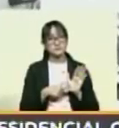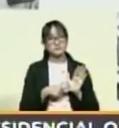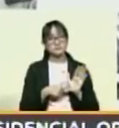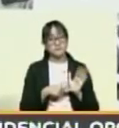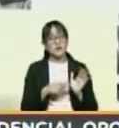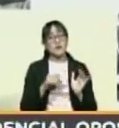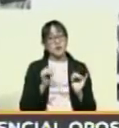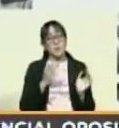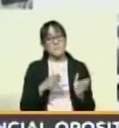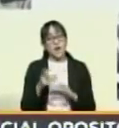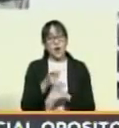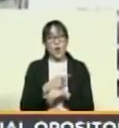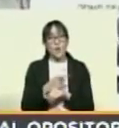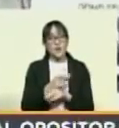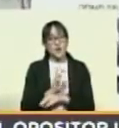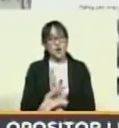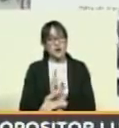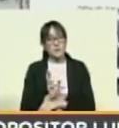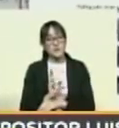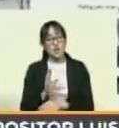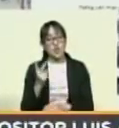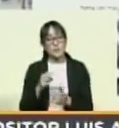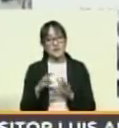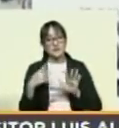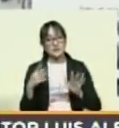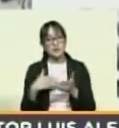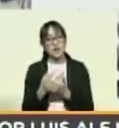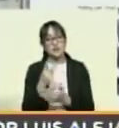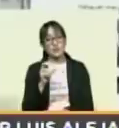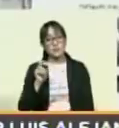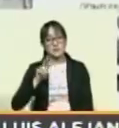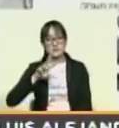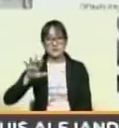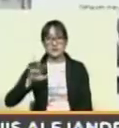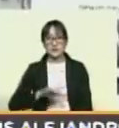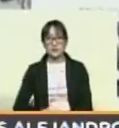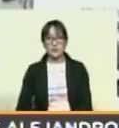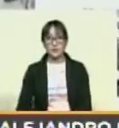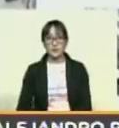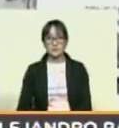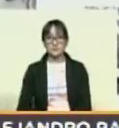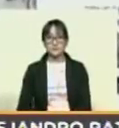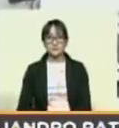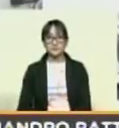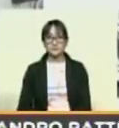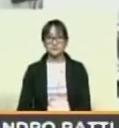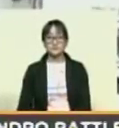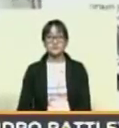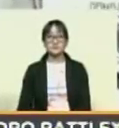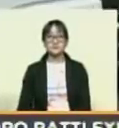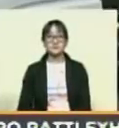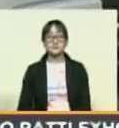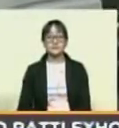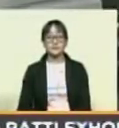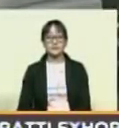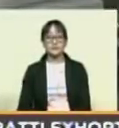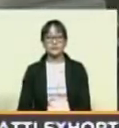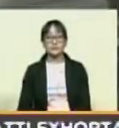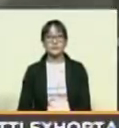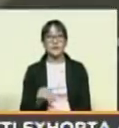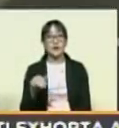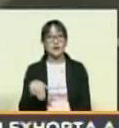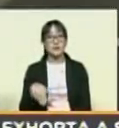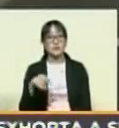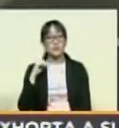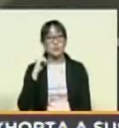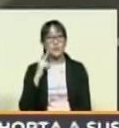plan de gobierno expedito del 2019 al 2025. Con esta información desde